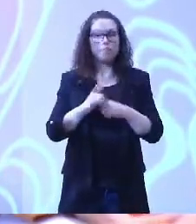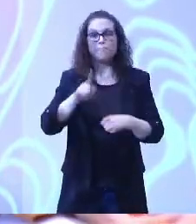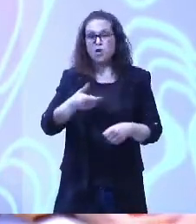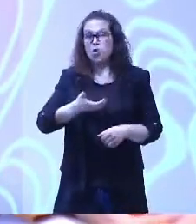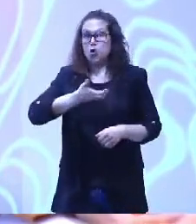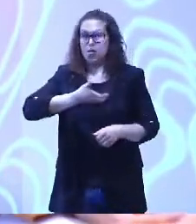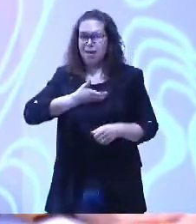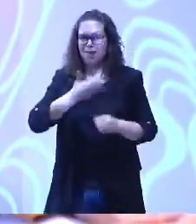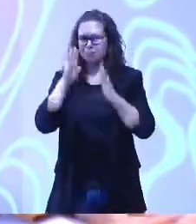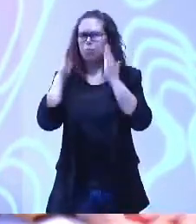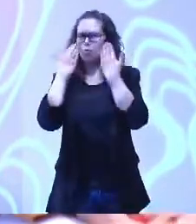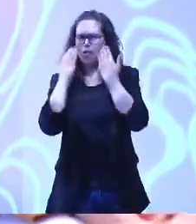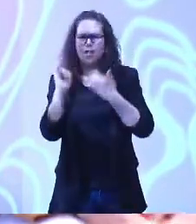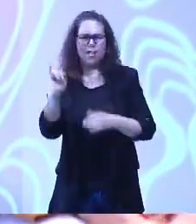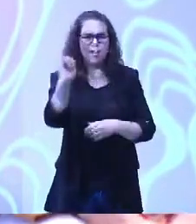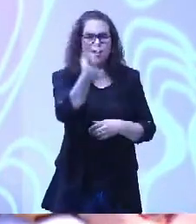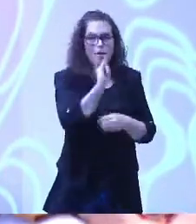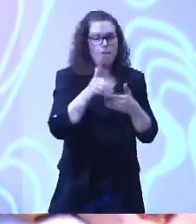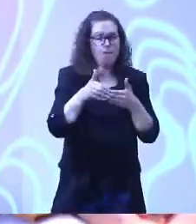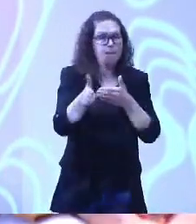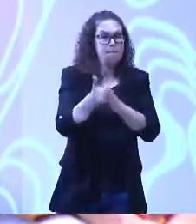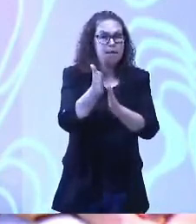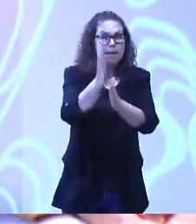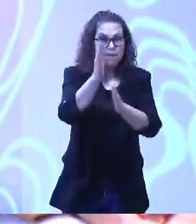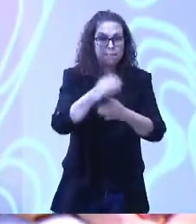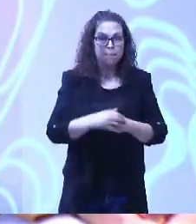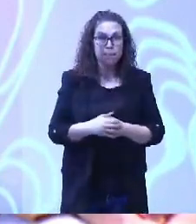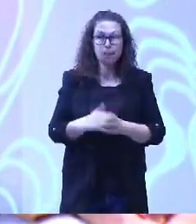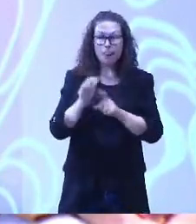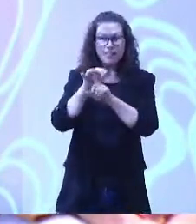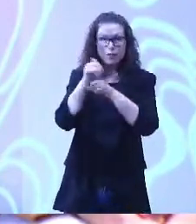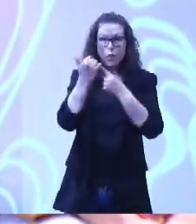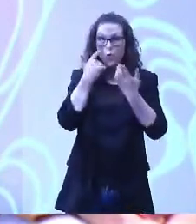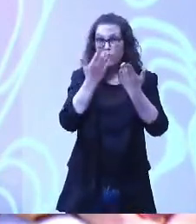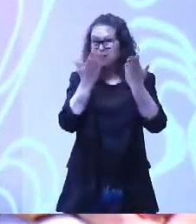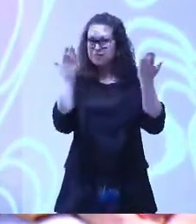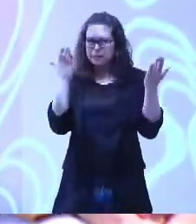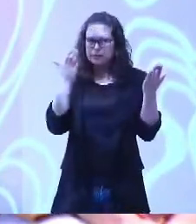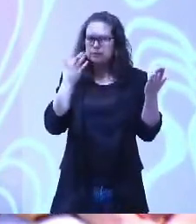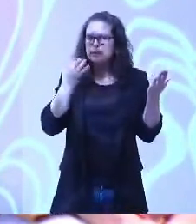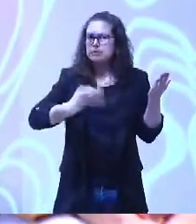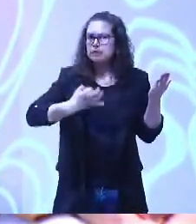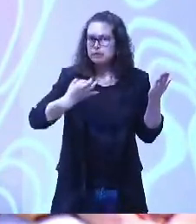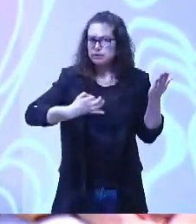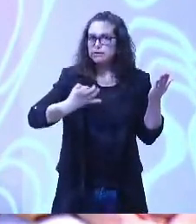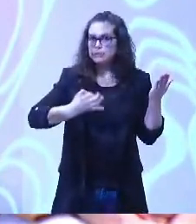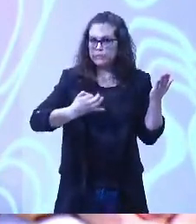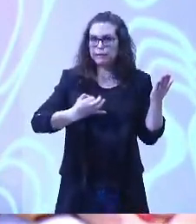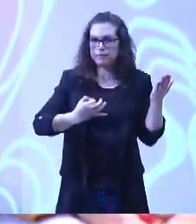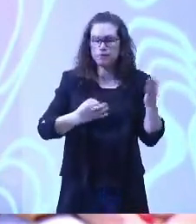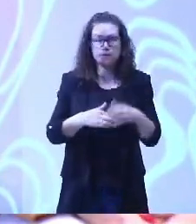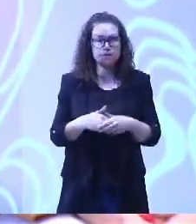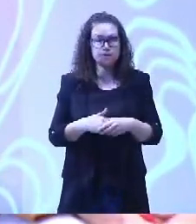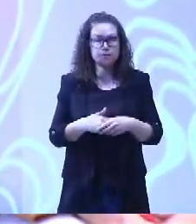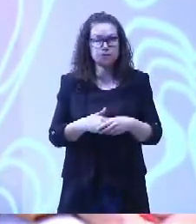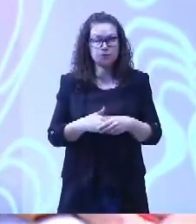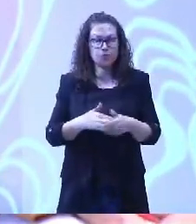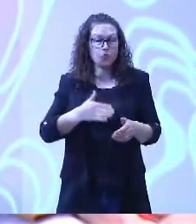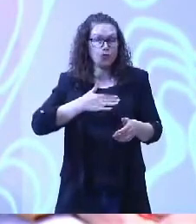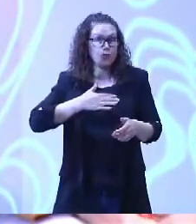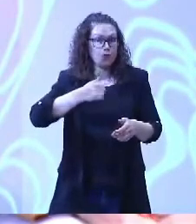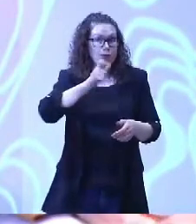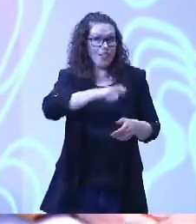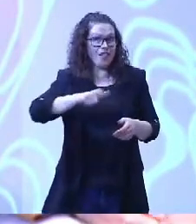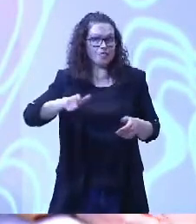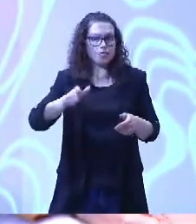vuestras agrupaciones. Lo que tenemos enfrente es una amenaza muy real. Y nuestra gente, los progresistas, la gente que no